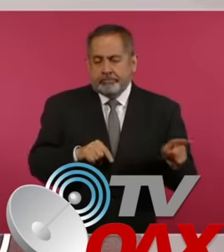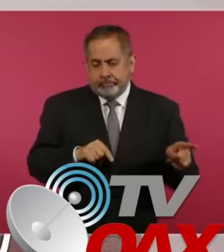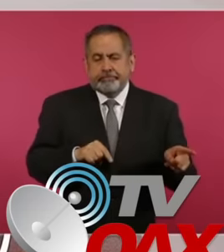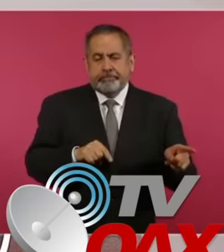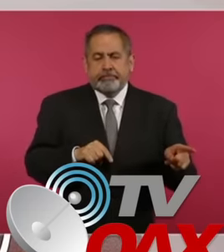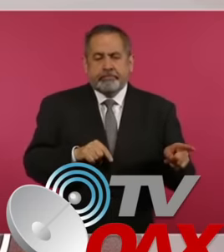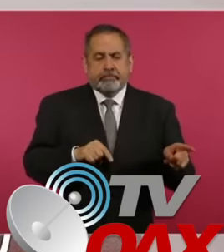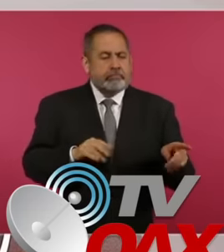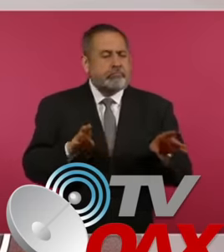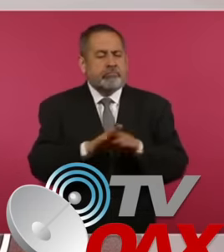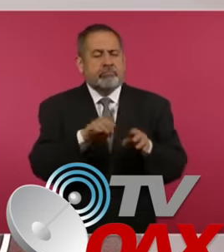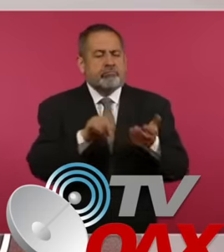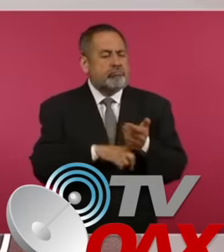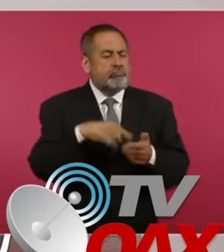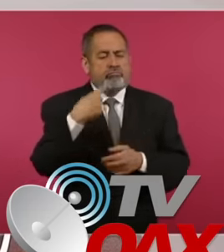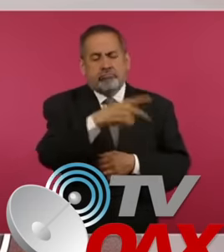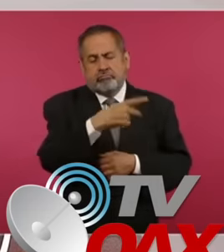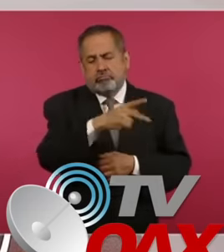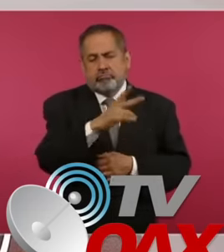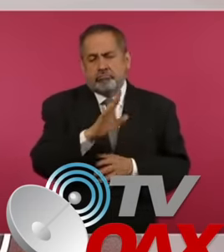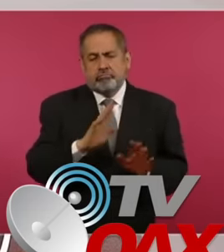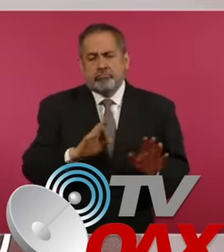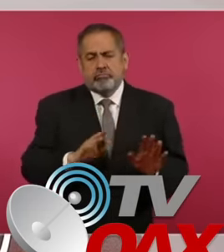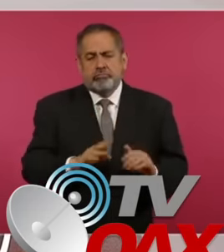sobre cómo maneja él